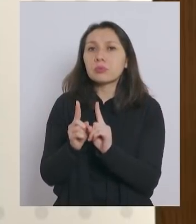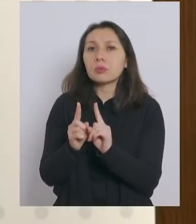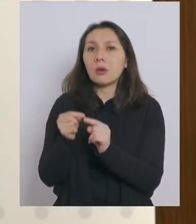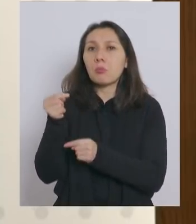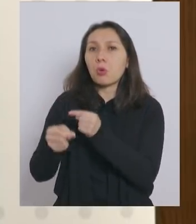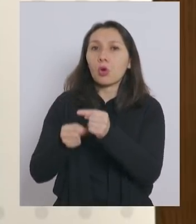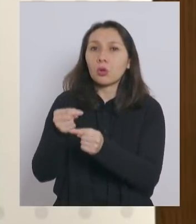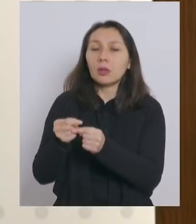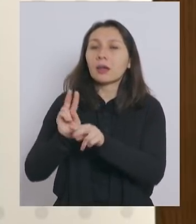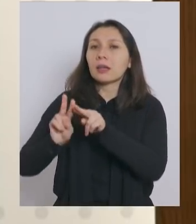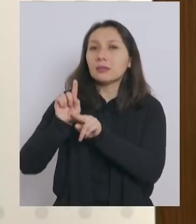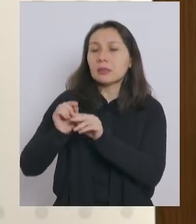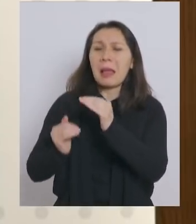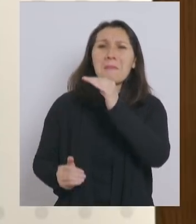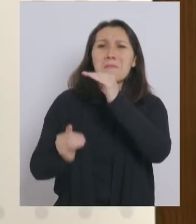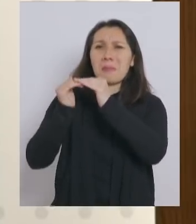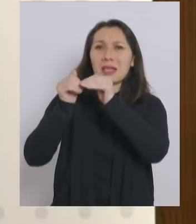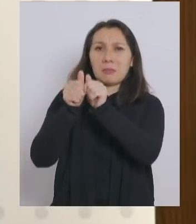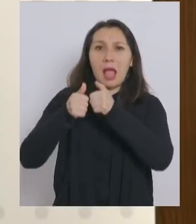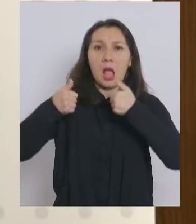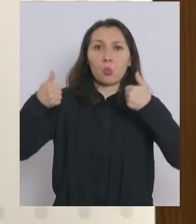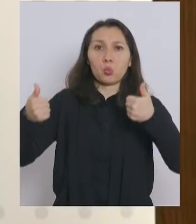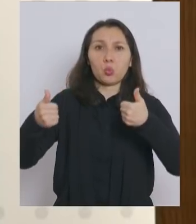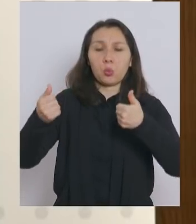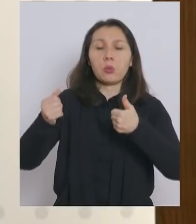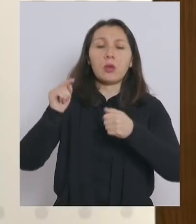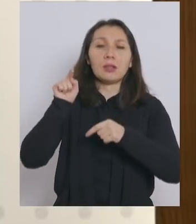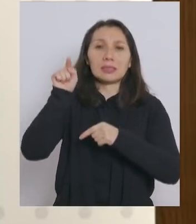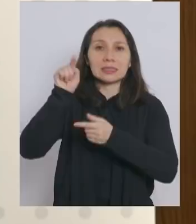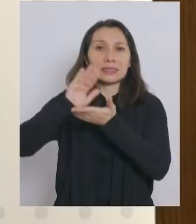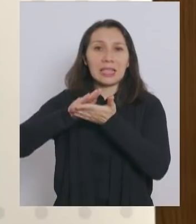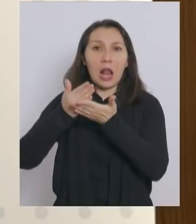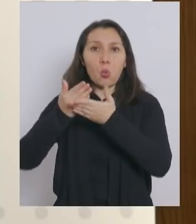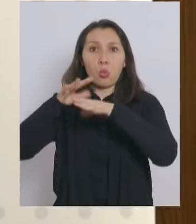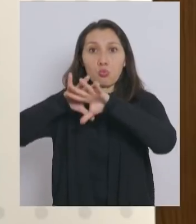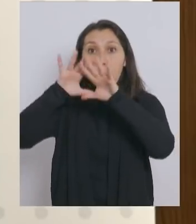llevó adelante la máxima autoridad y entidad de